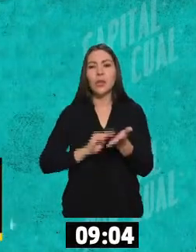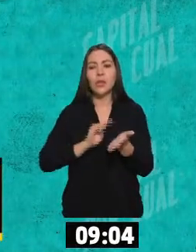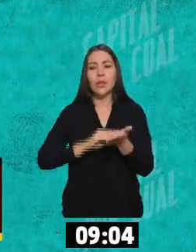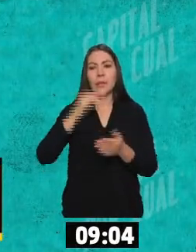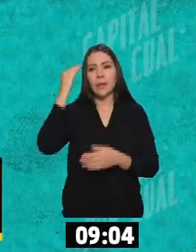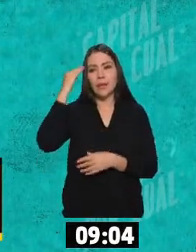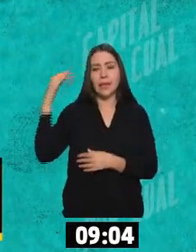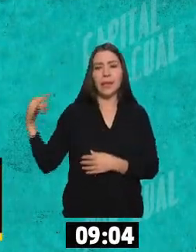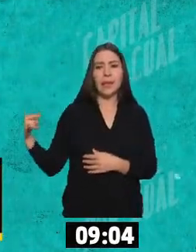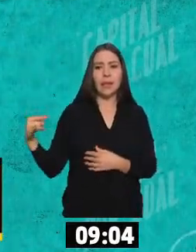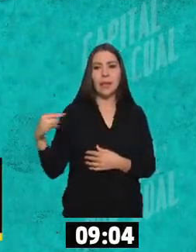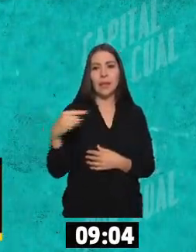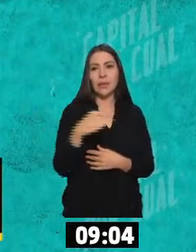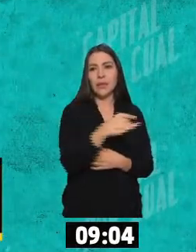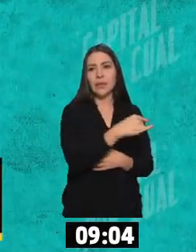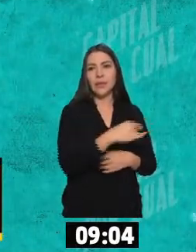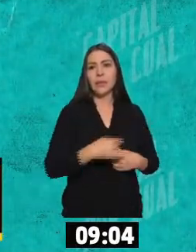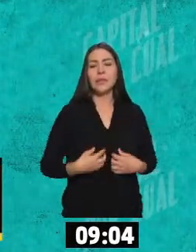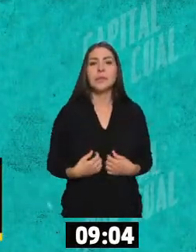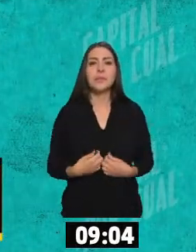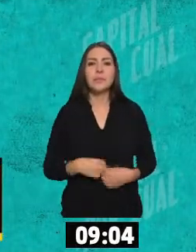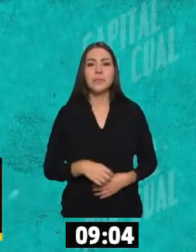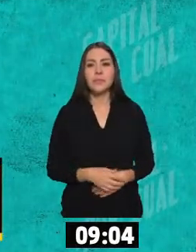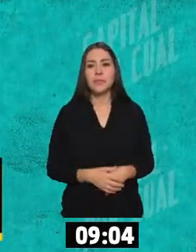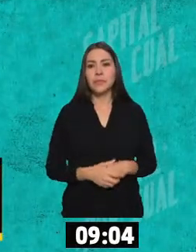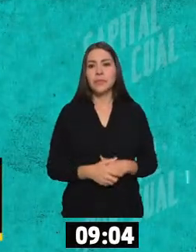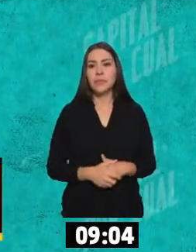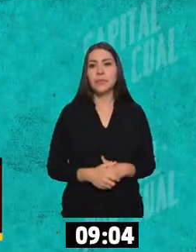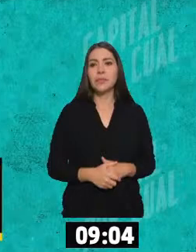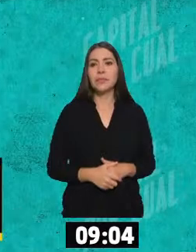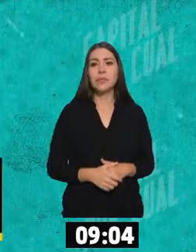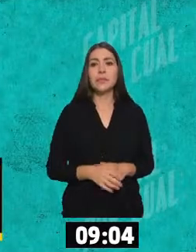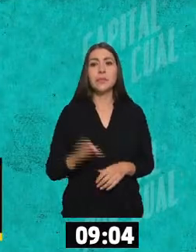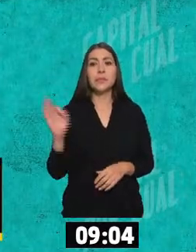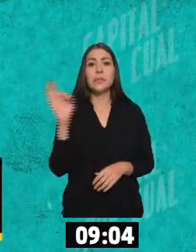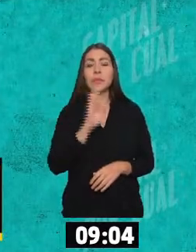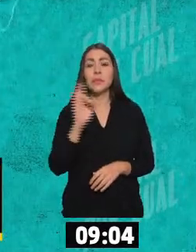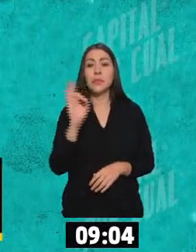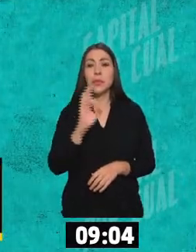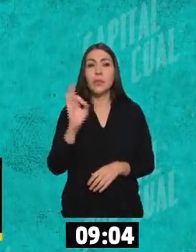Bueno, lo podrían haber alargado un poquito. Sí, el hubiera rescate. sido más emotivo. Exacto, el